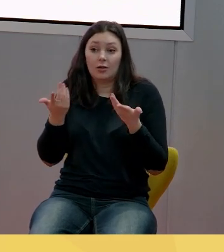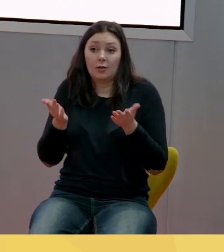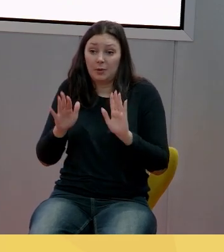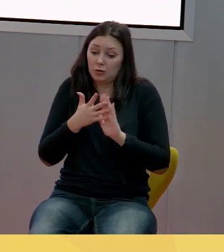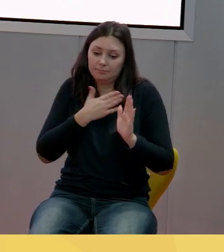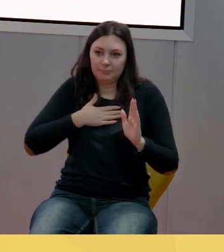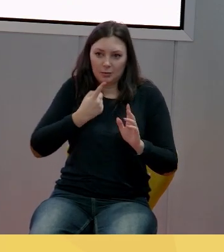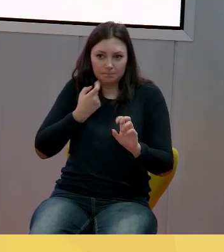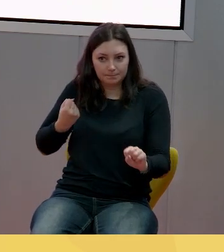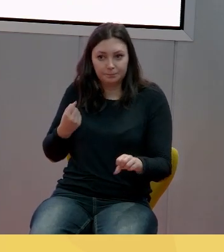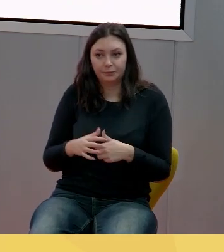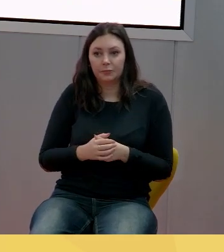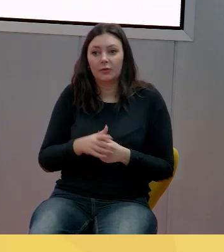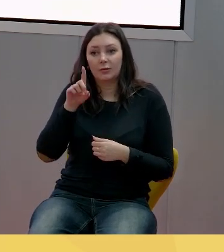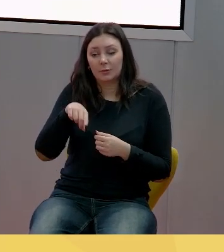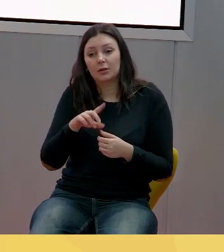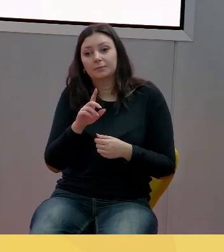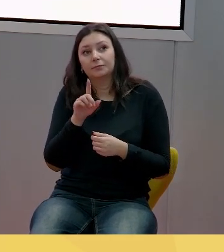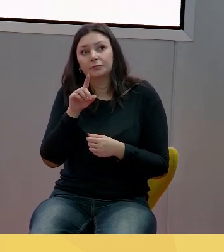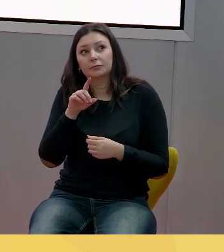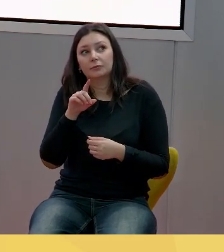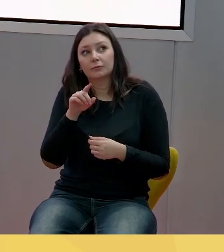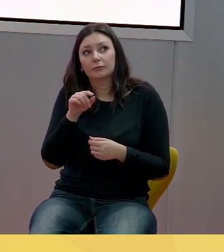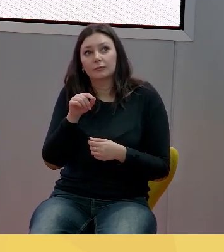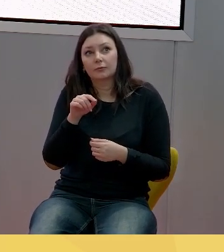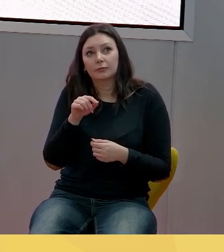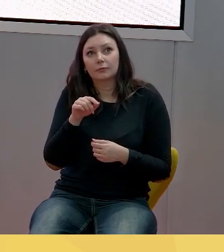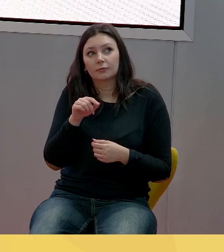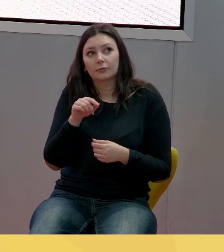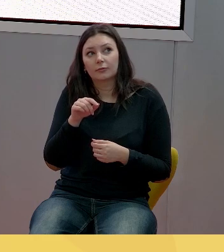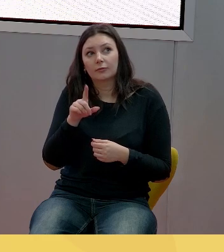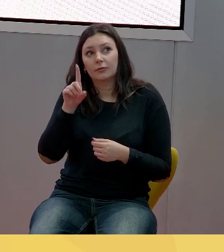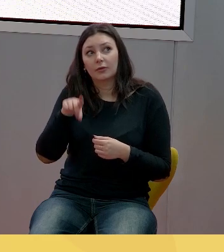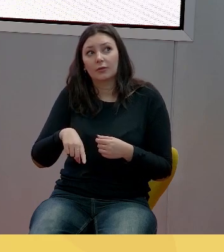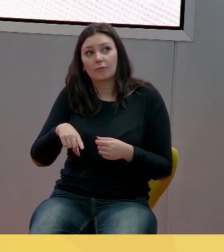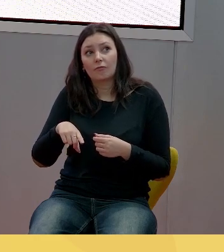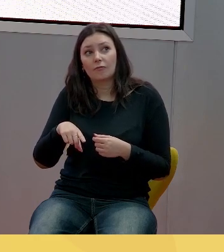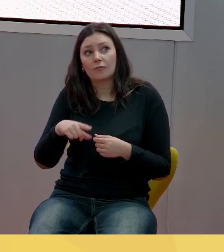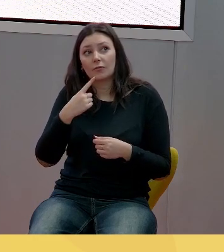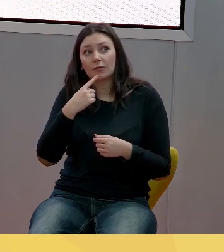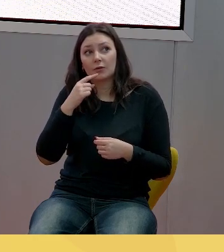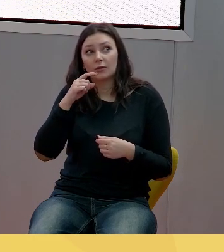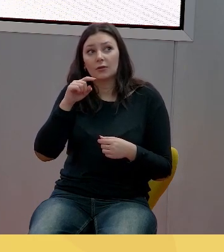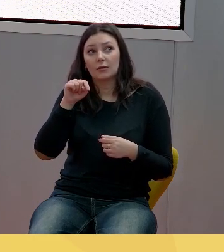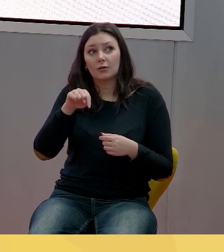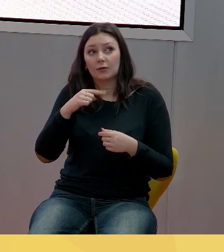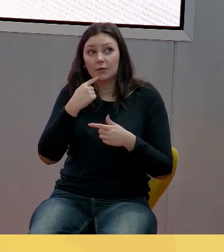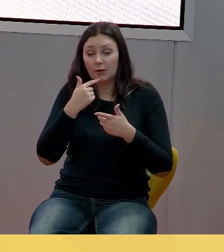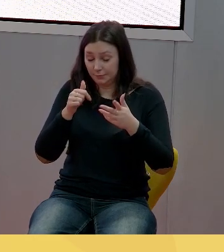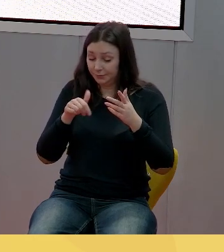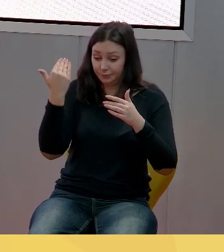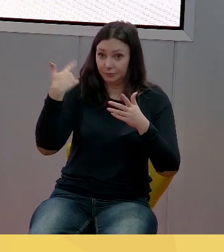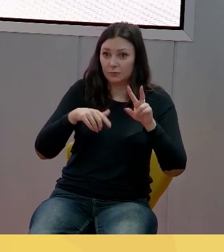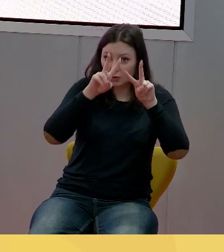otro lado, también sabemos que WPATH, en su última versión de los Standards of Care, que son la versión 8, que es para esto que encargaron las revisiones sistemáticas,